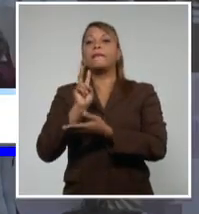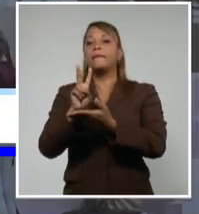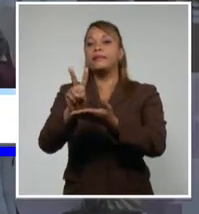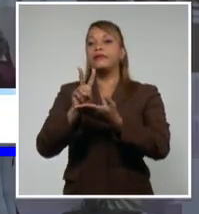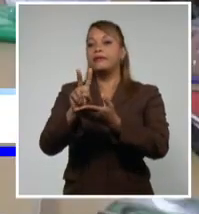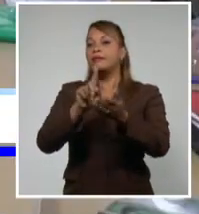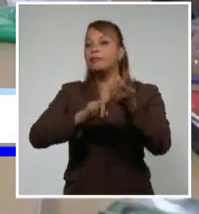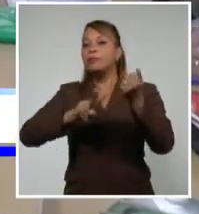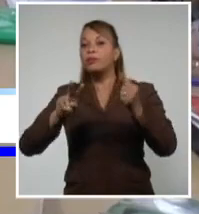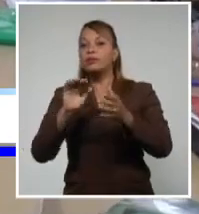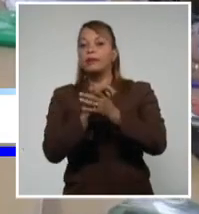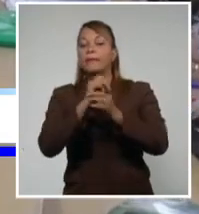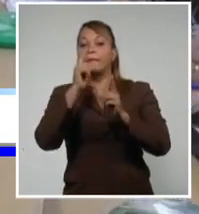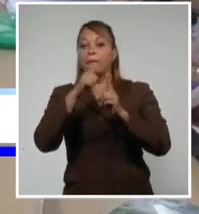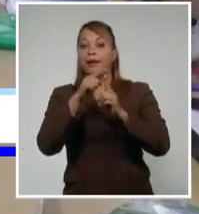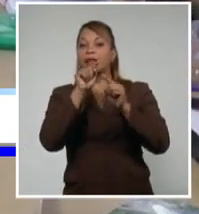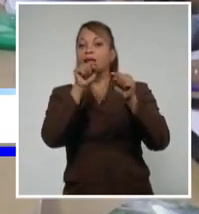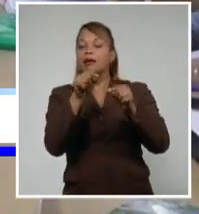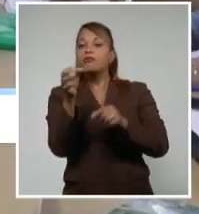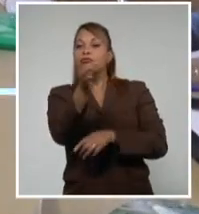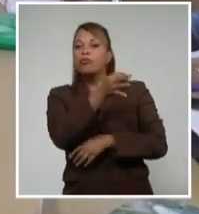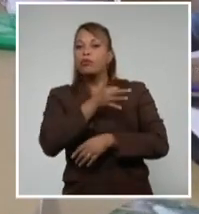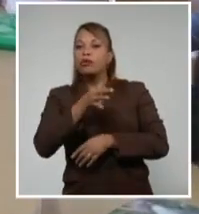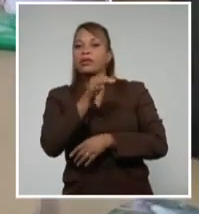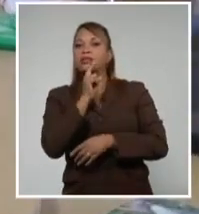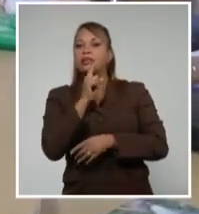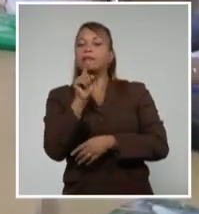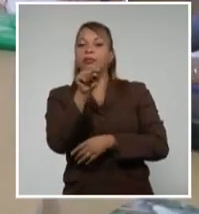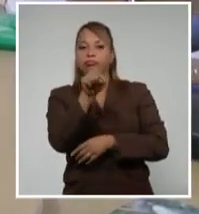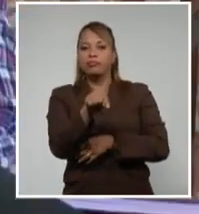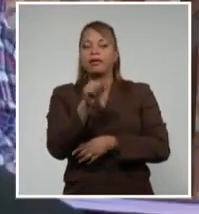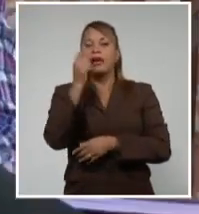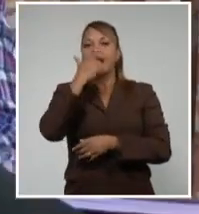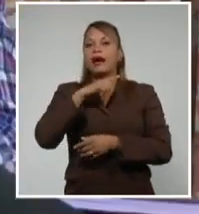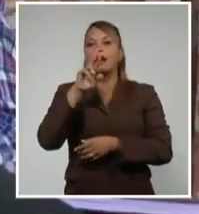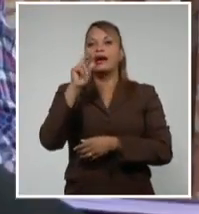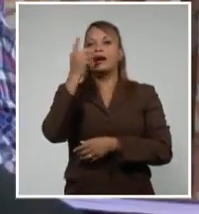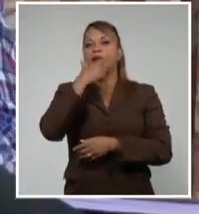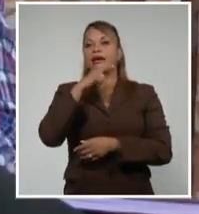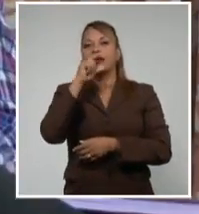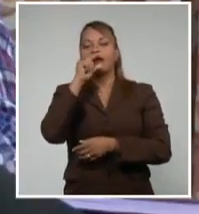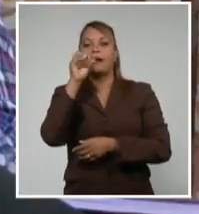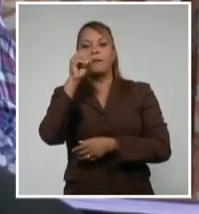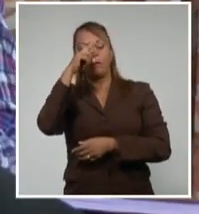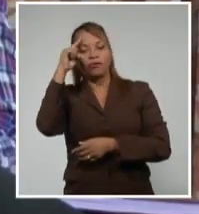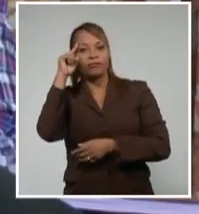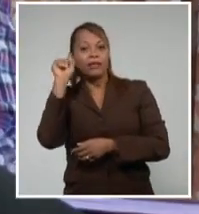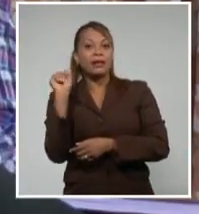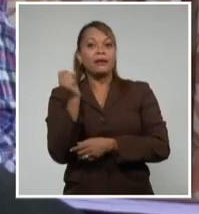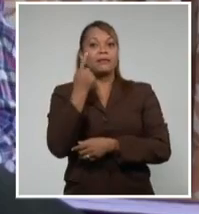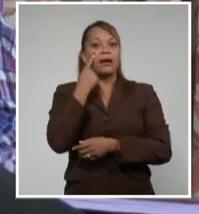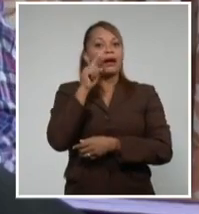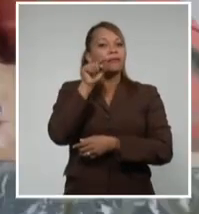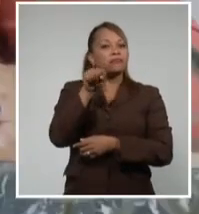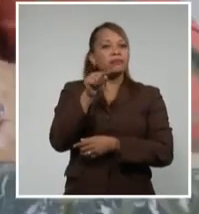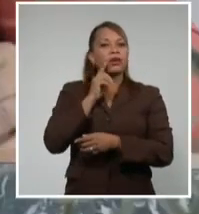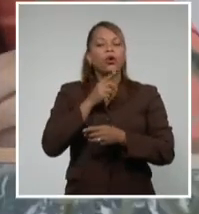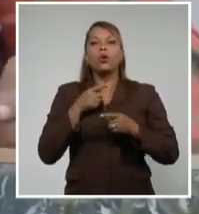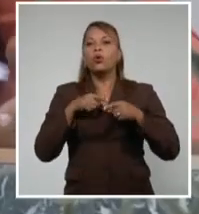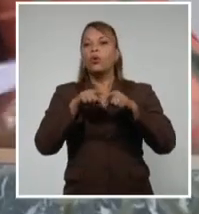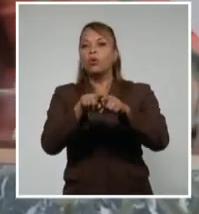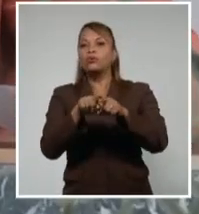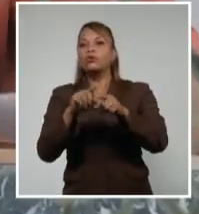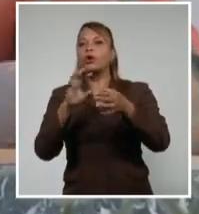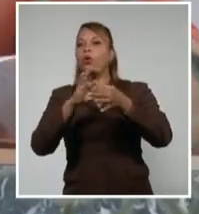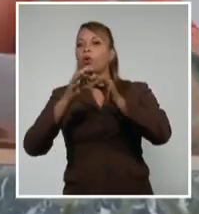provincia de Matanzas por el municipio más al oriente del territorio, Los Araos. En un primer momento, Chapman Guau, acompañada por el